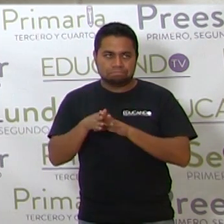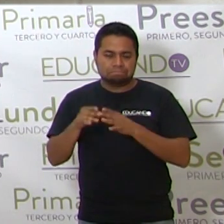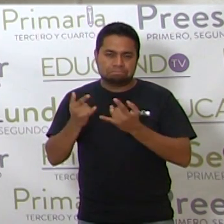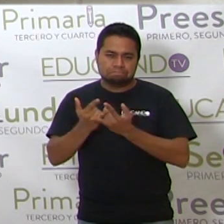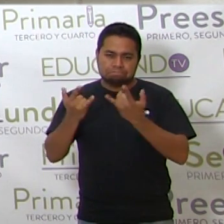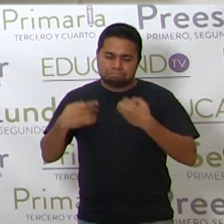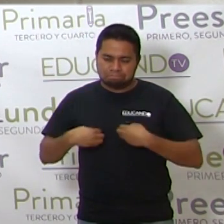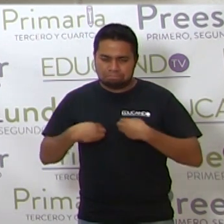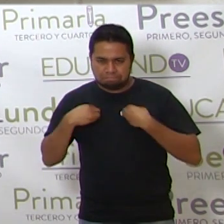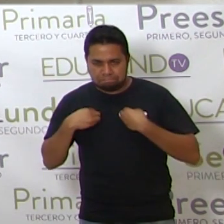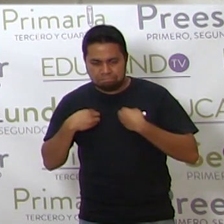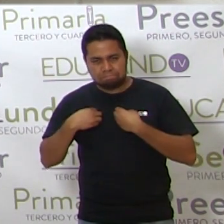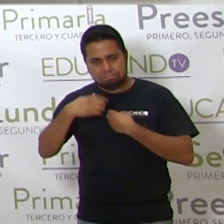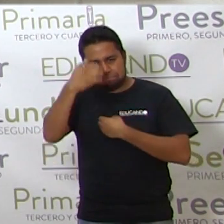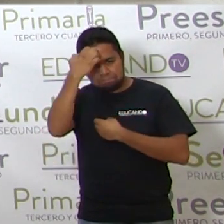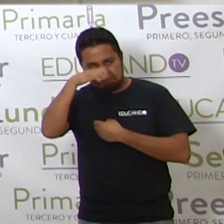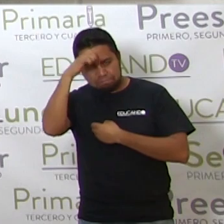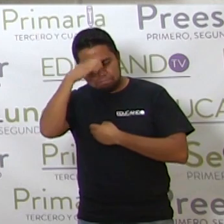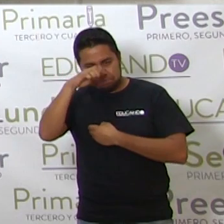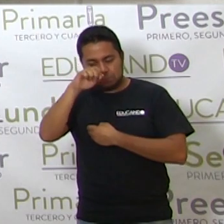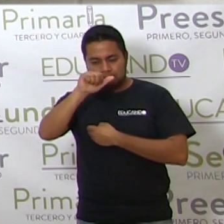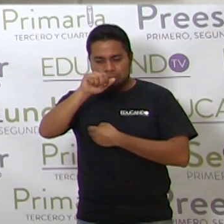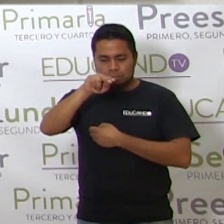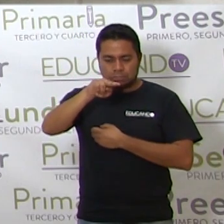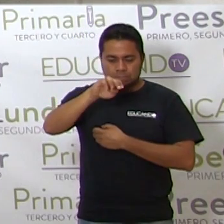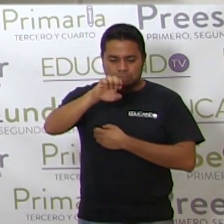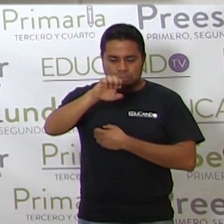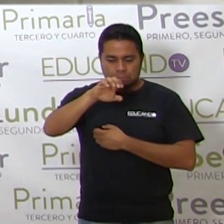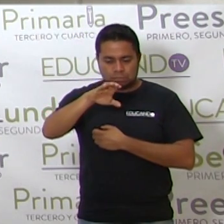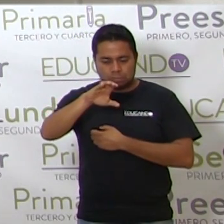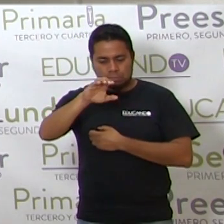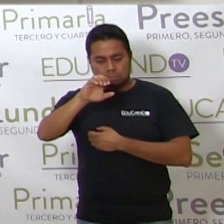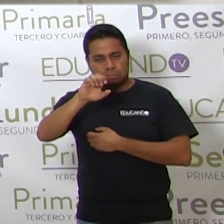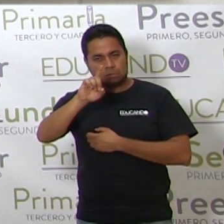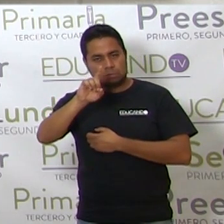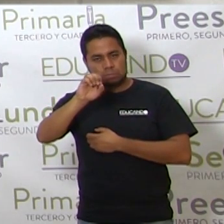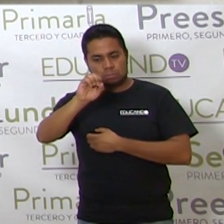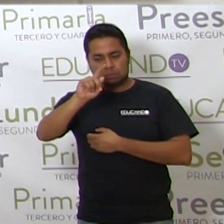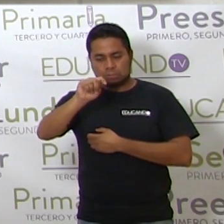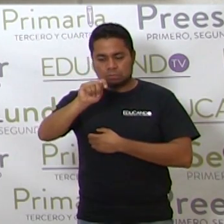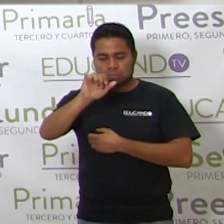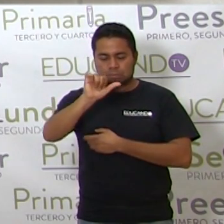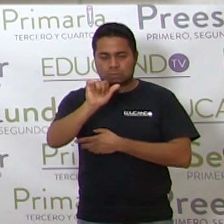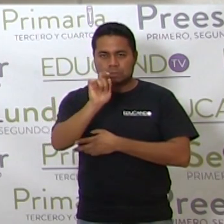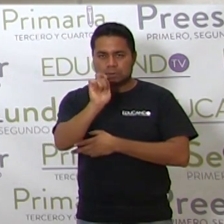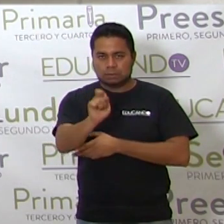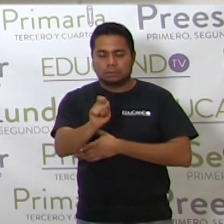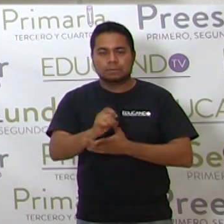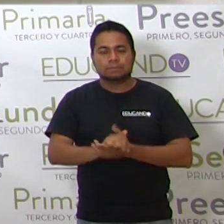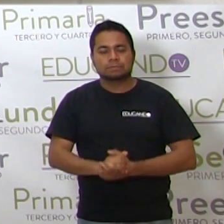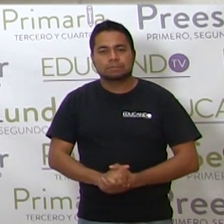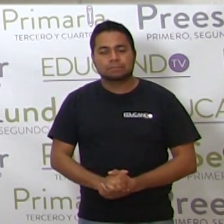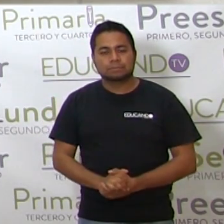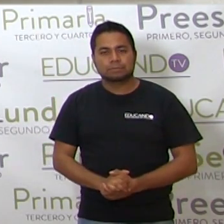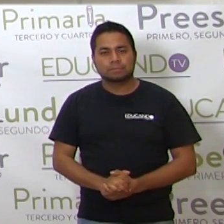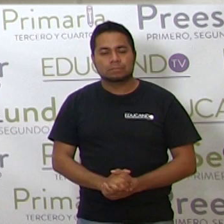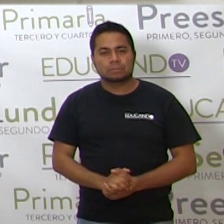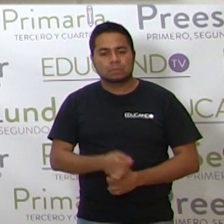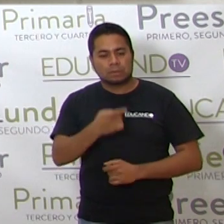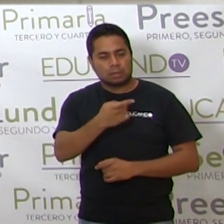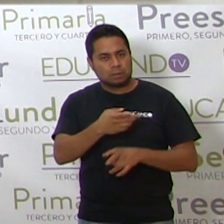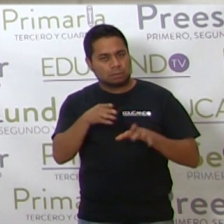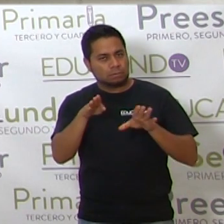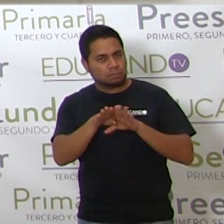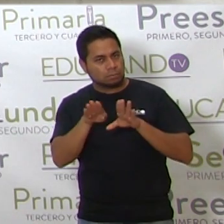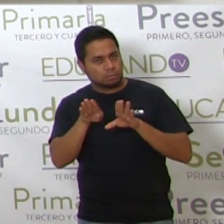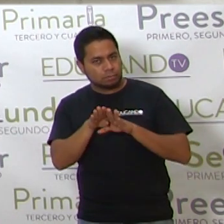bien la anécdota es la parte en cómo se